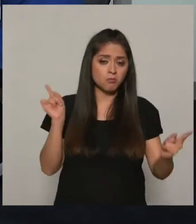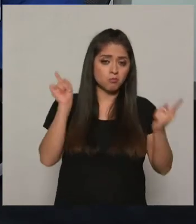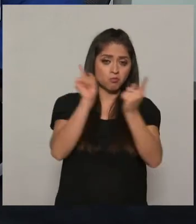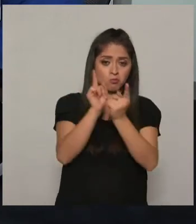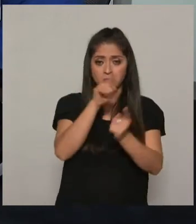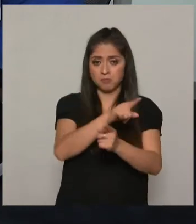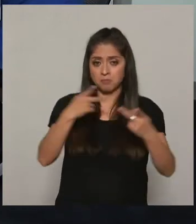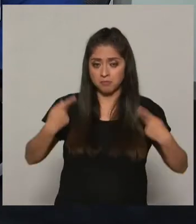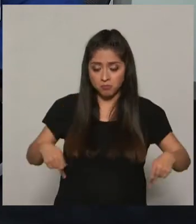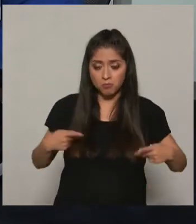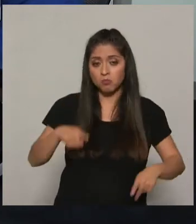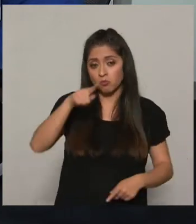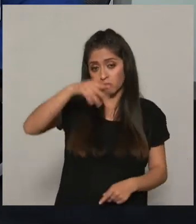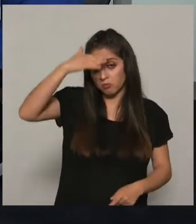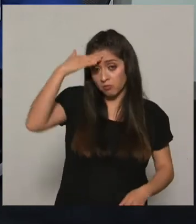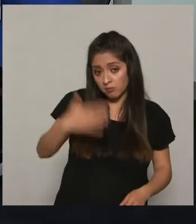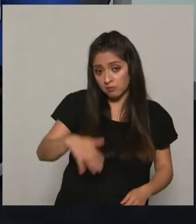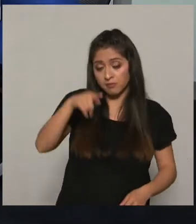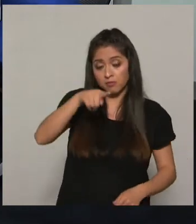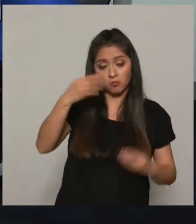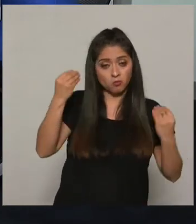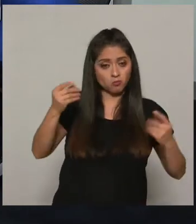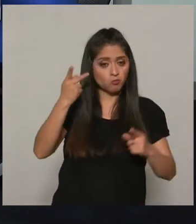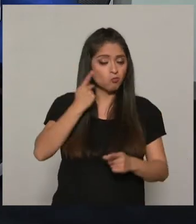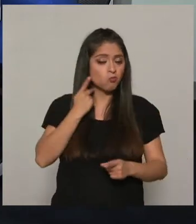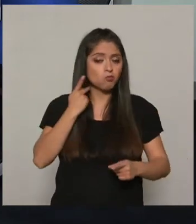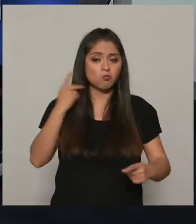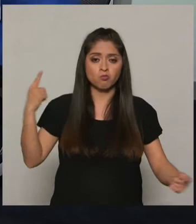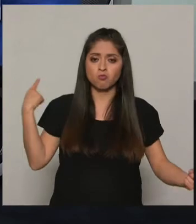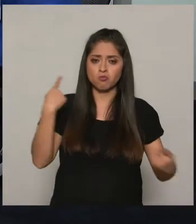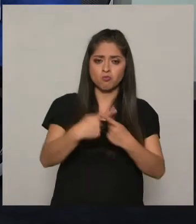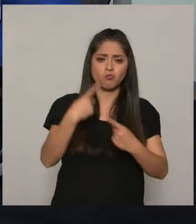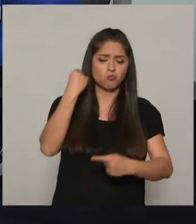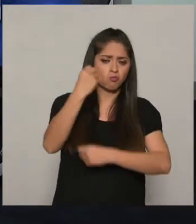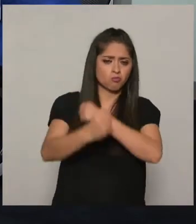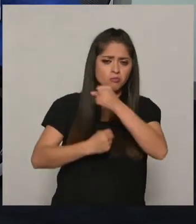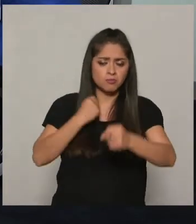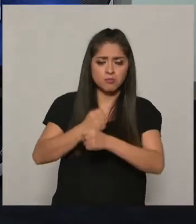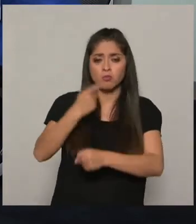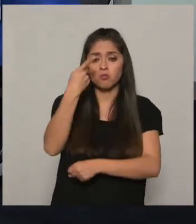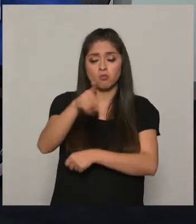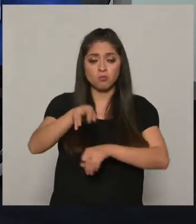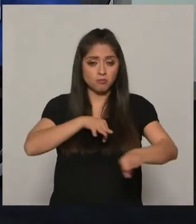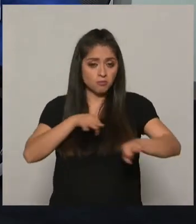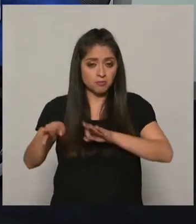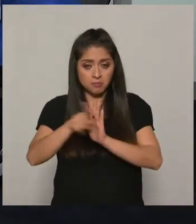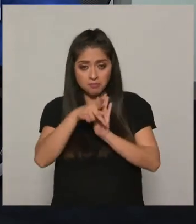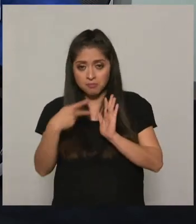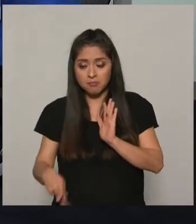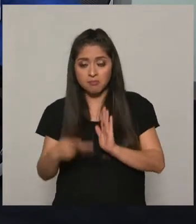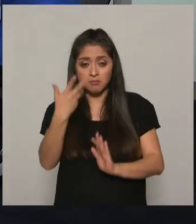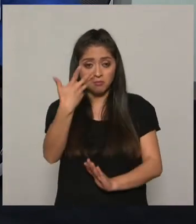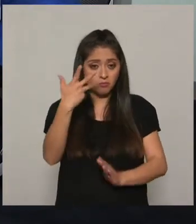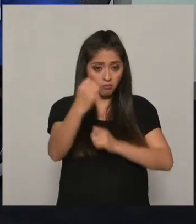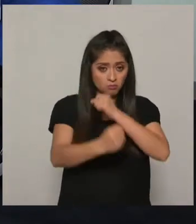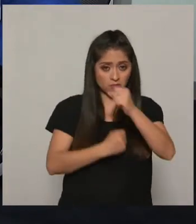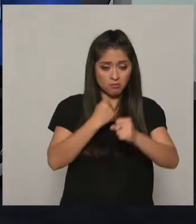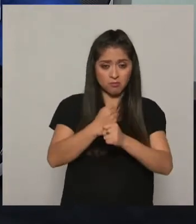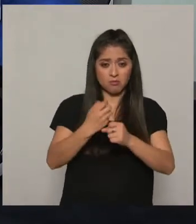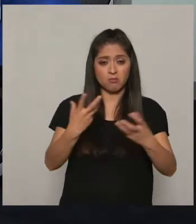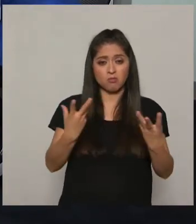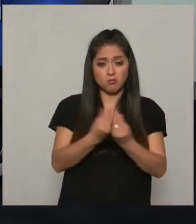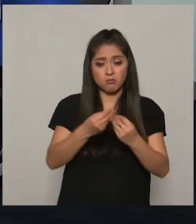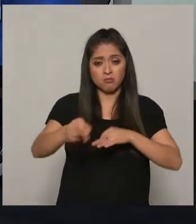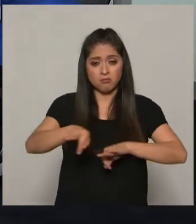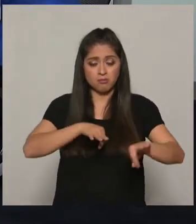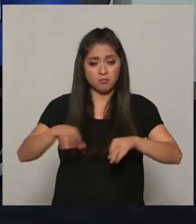tú sabes bien que hay muchos políticos que ya los hemos conocido, sí, claro, a lo largo de tantos sexenios. Tú como periodista, ya 5 sexenios llevas cubriendo el gobierno de la